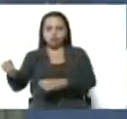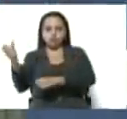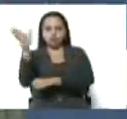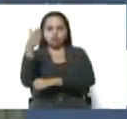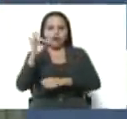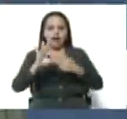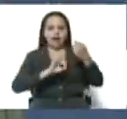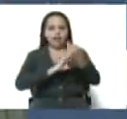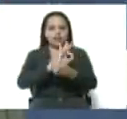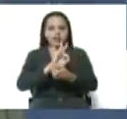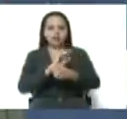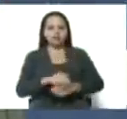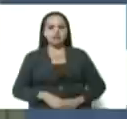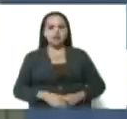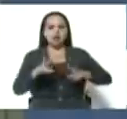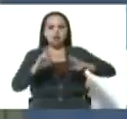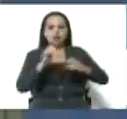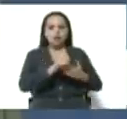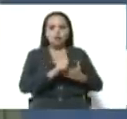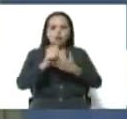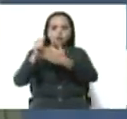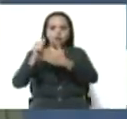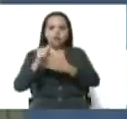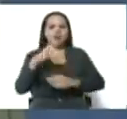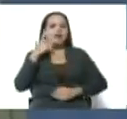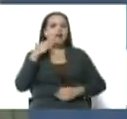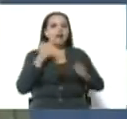tres líderes ejemplares